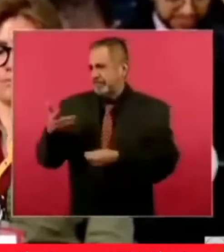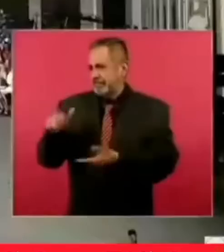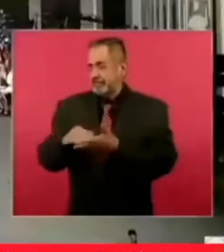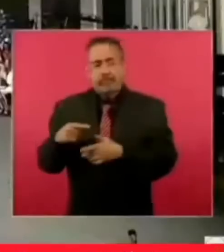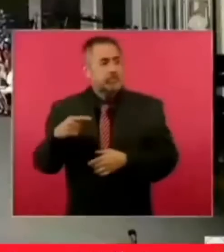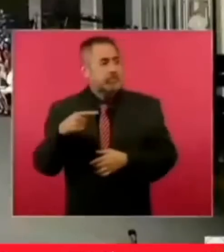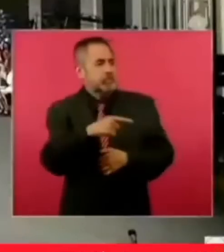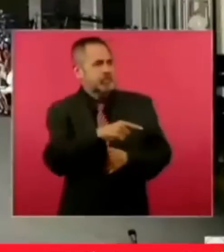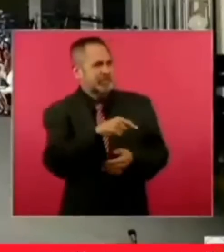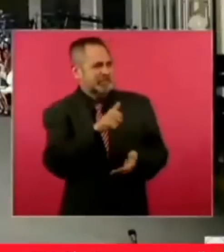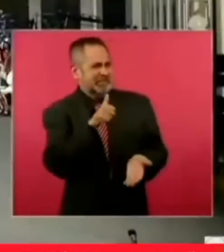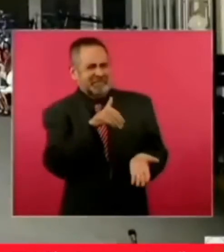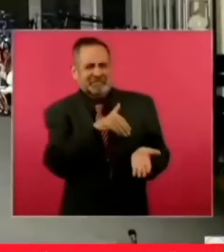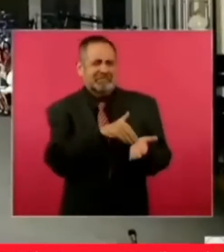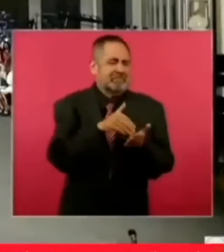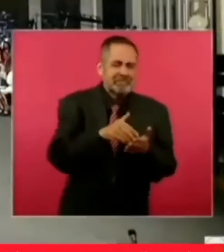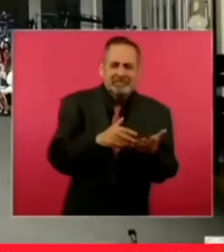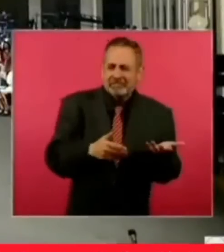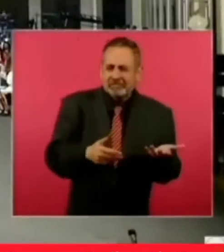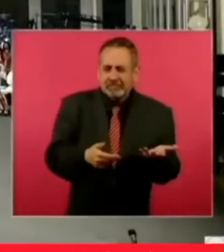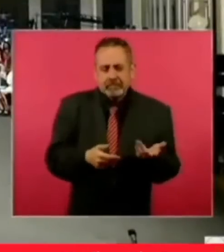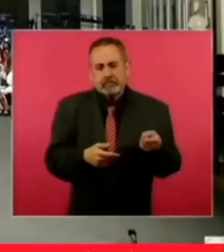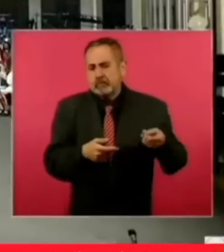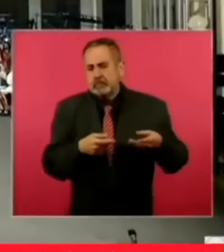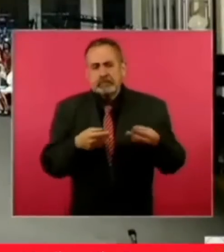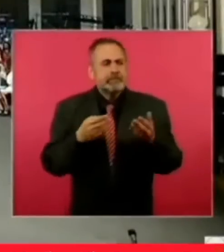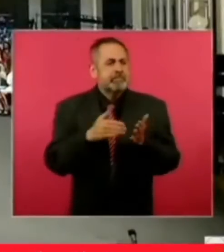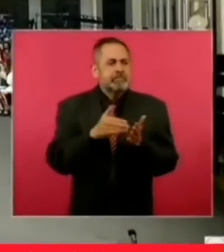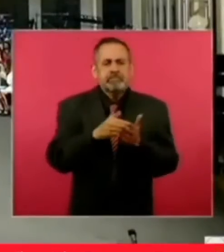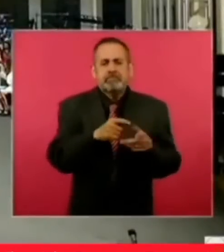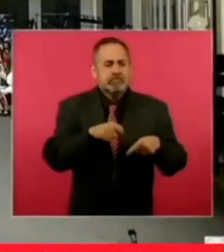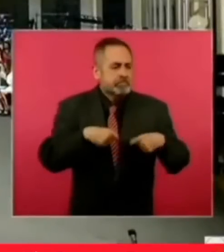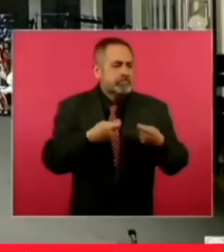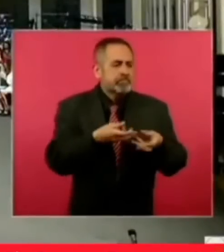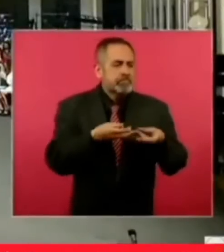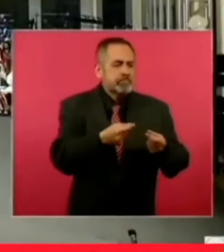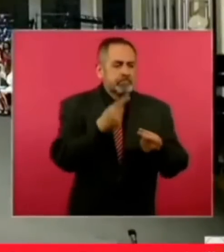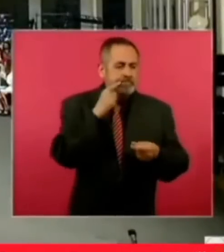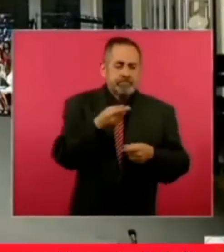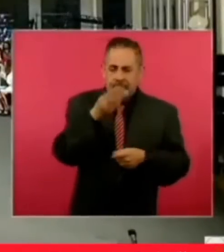campañas tienen un flujo multimillonario